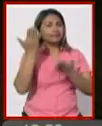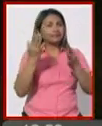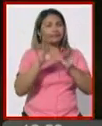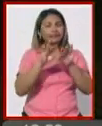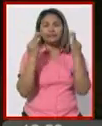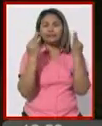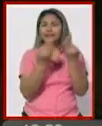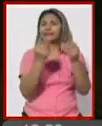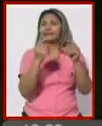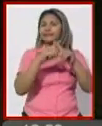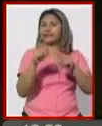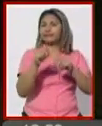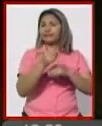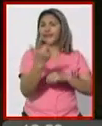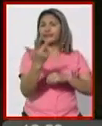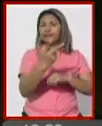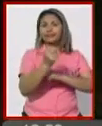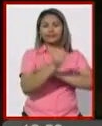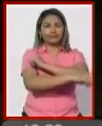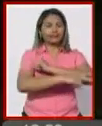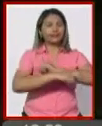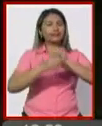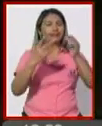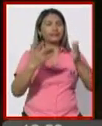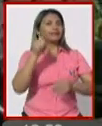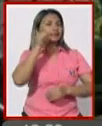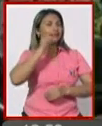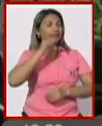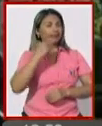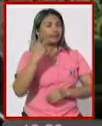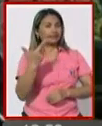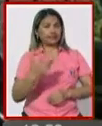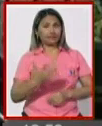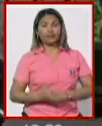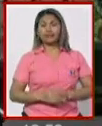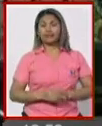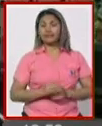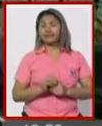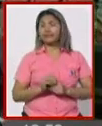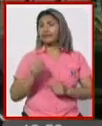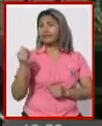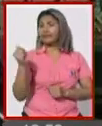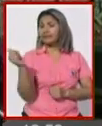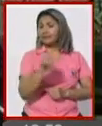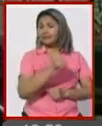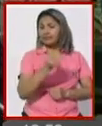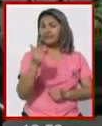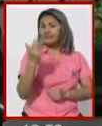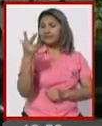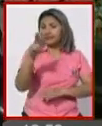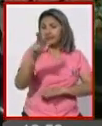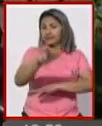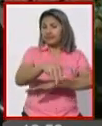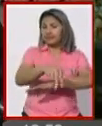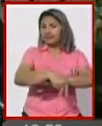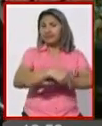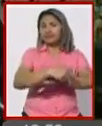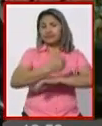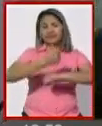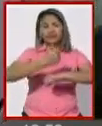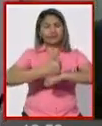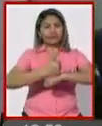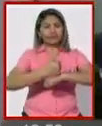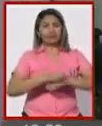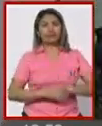Pero lamentablemente eran las pícaras que se llevaron. Dice que son tres mujeres. Y que están rondando por acá ya anoche a las 3 de la mañana, también se centraron acá en el